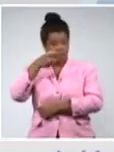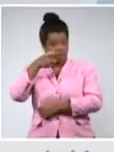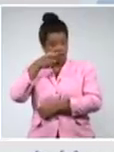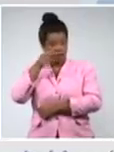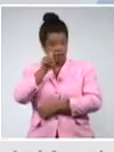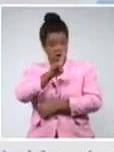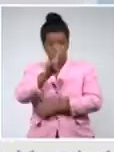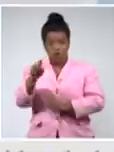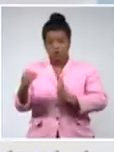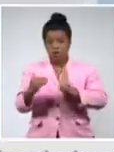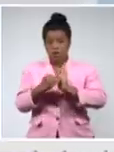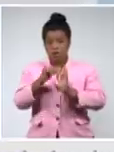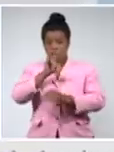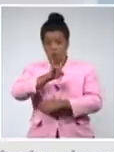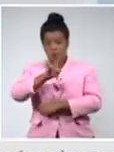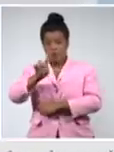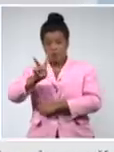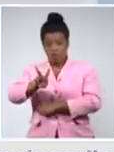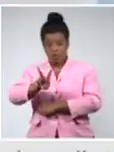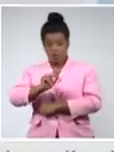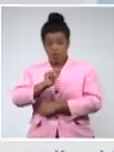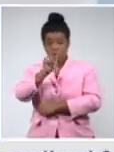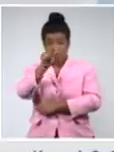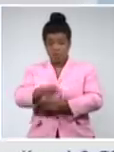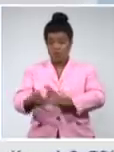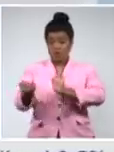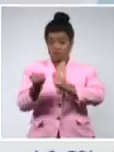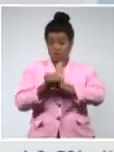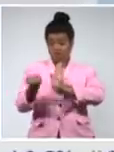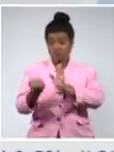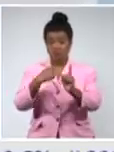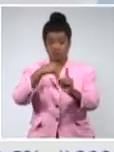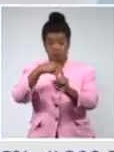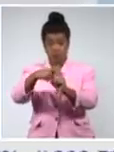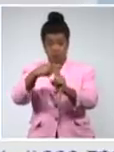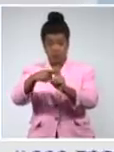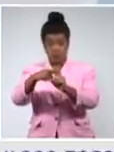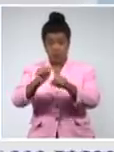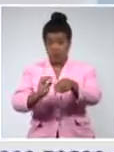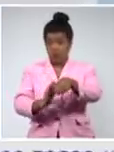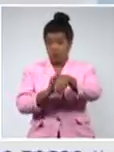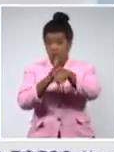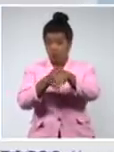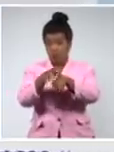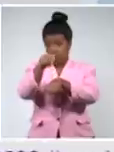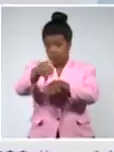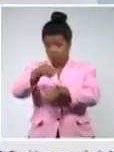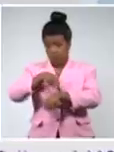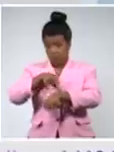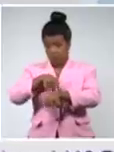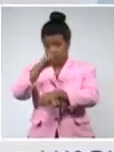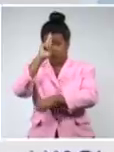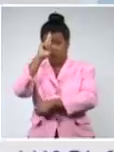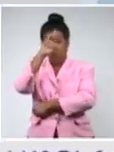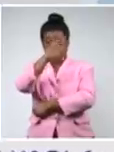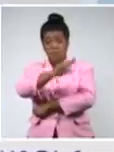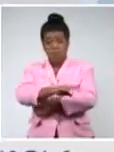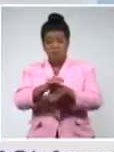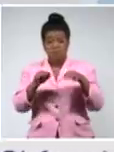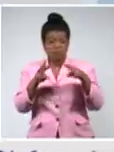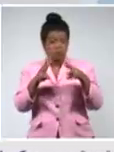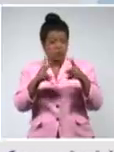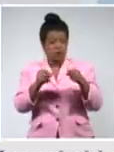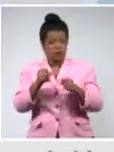11.992 y activos confirmados con COVID positivo ingresados en nuestros hospitales